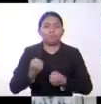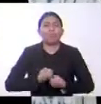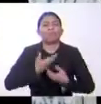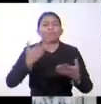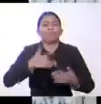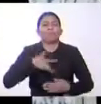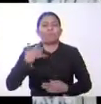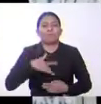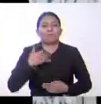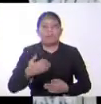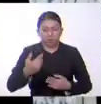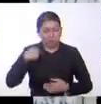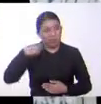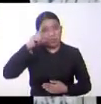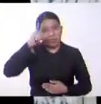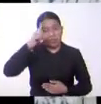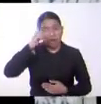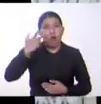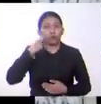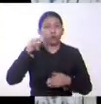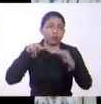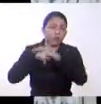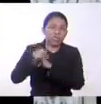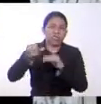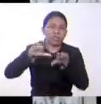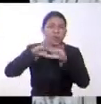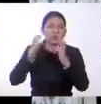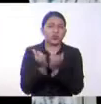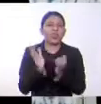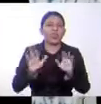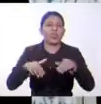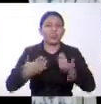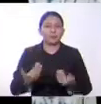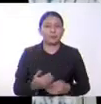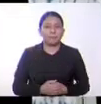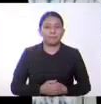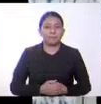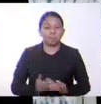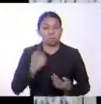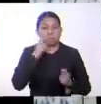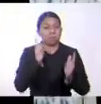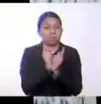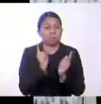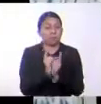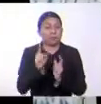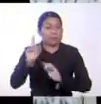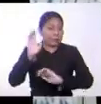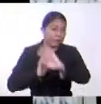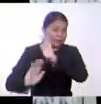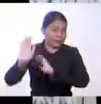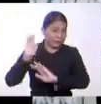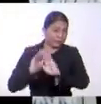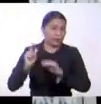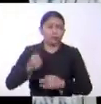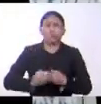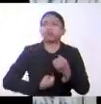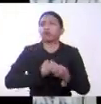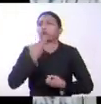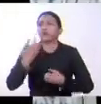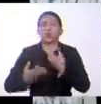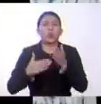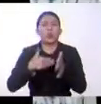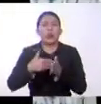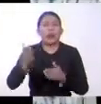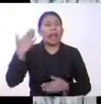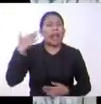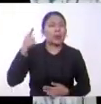sentimientos, nuestras ideas o la visión de mundo. Así es que conocemos históricamente que la poesía viene desde los